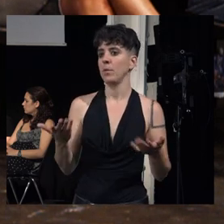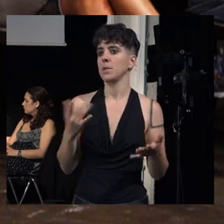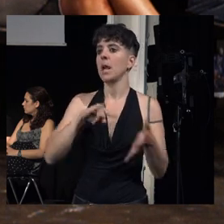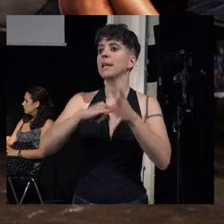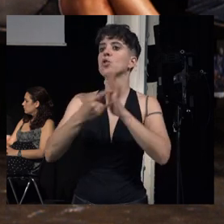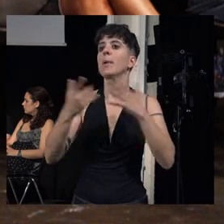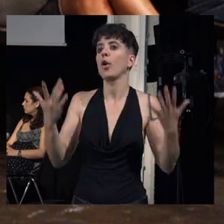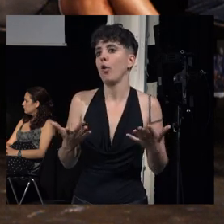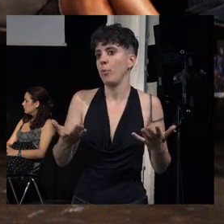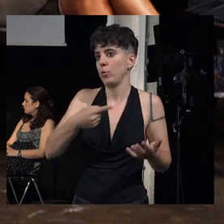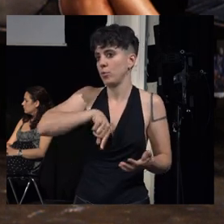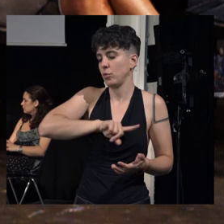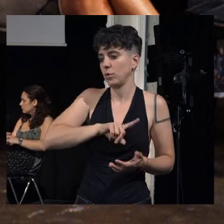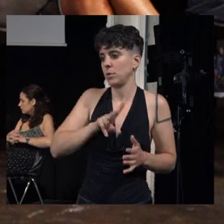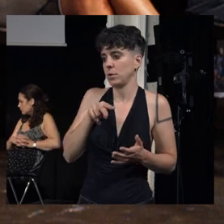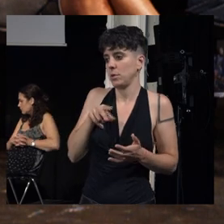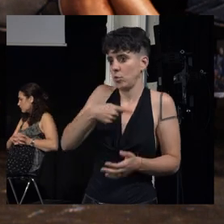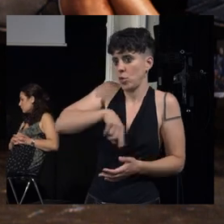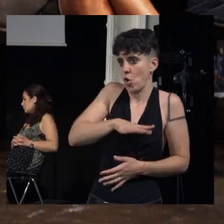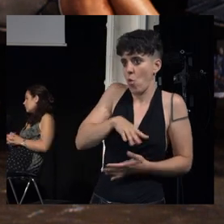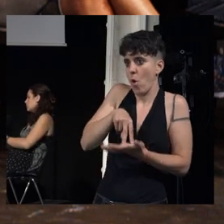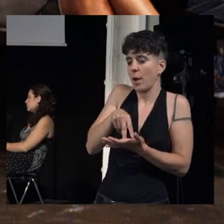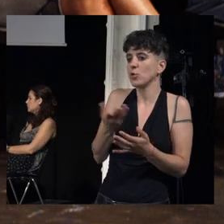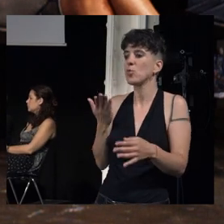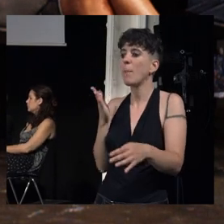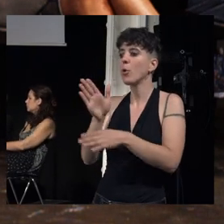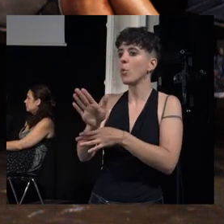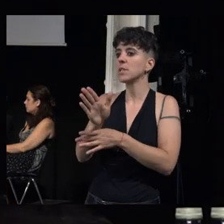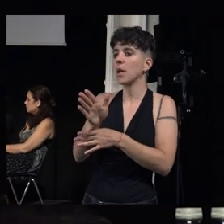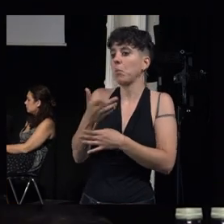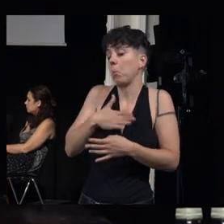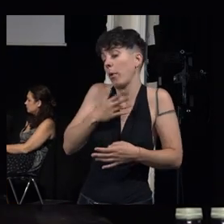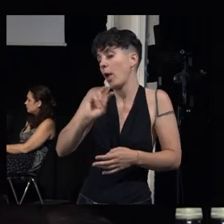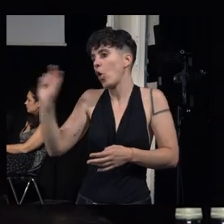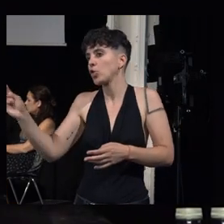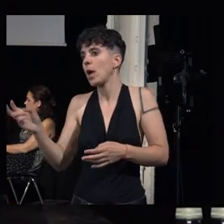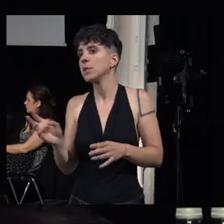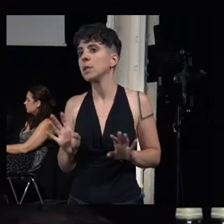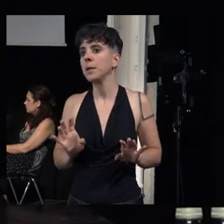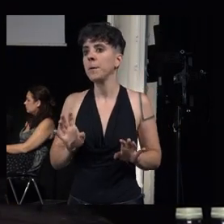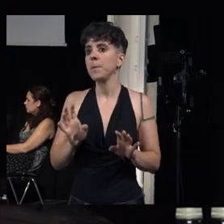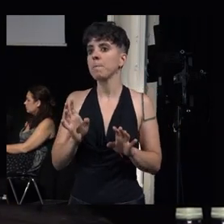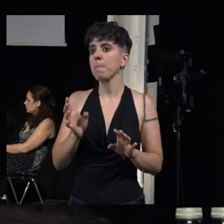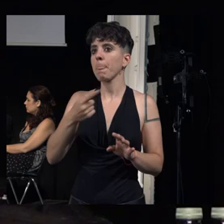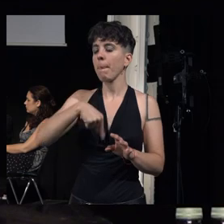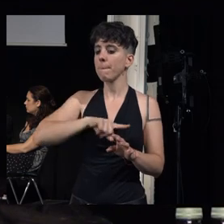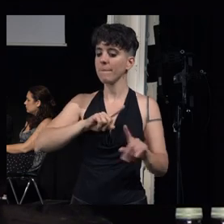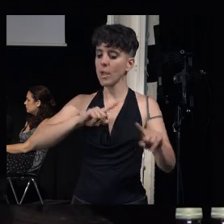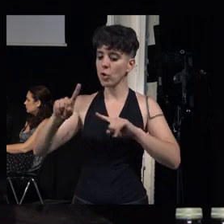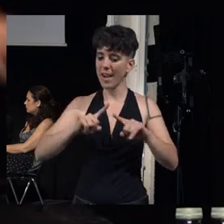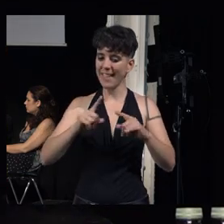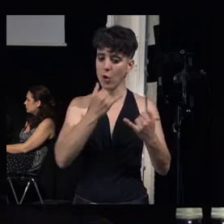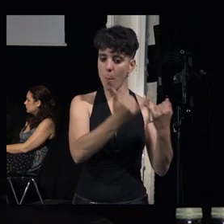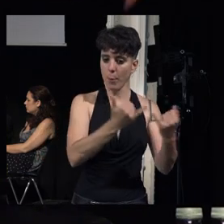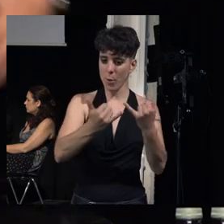esto desde nuestro lugar? Bueno, pues con una propuesta, que seguramente podrían ser muchas otras, en la que hemos organizado las